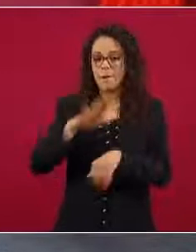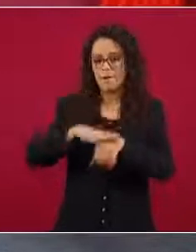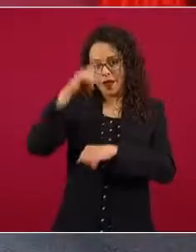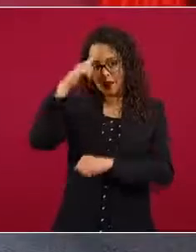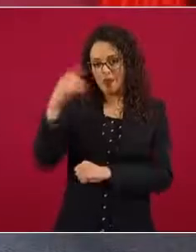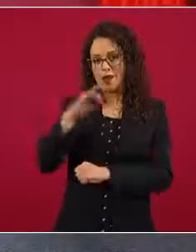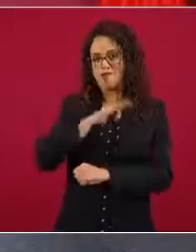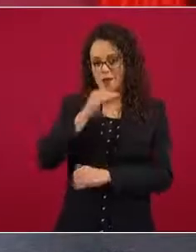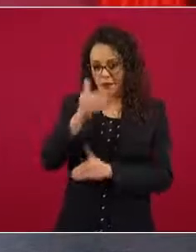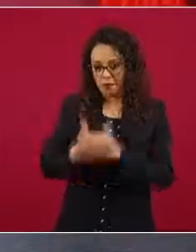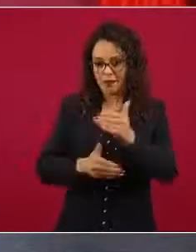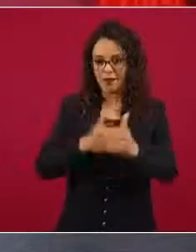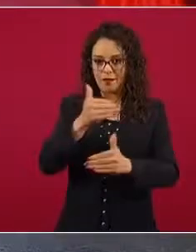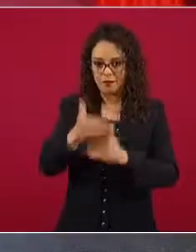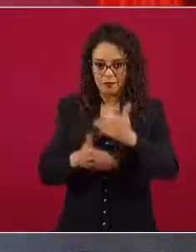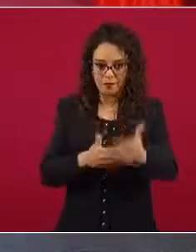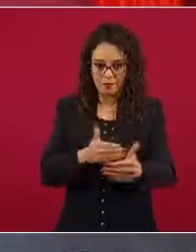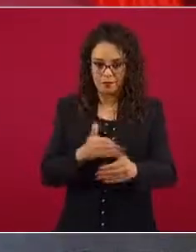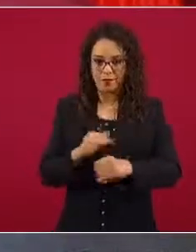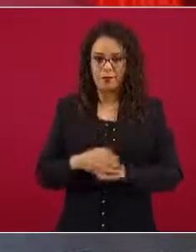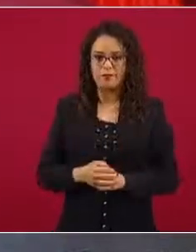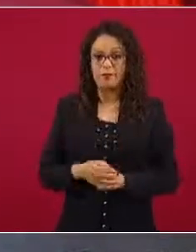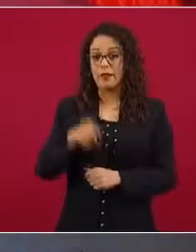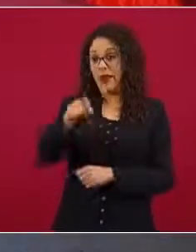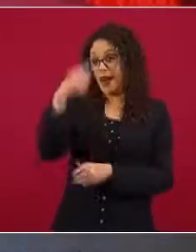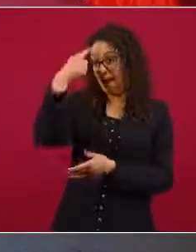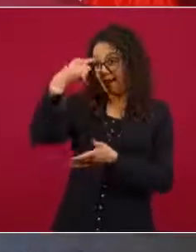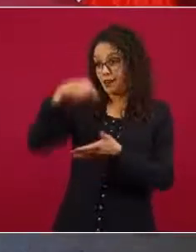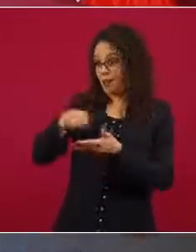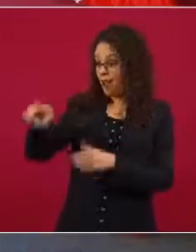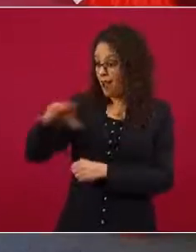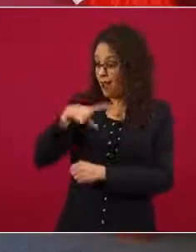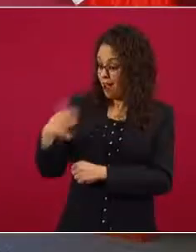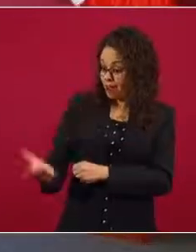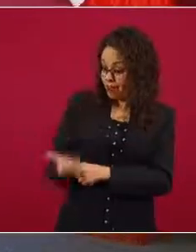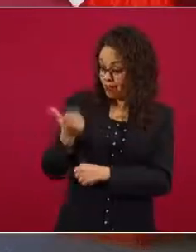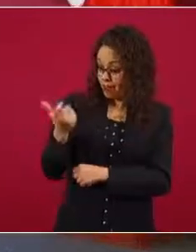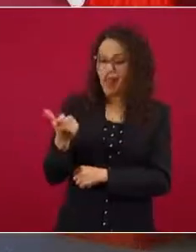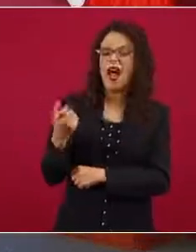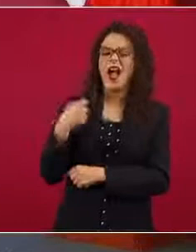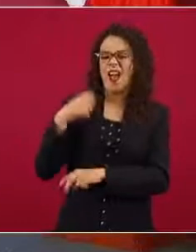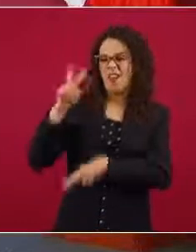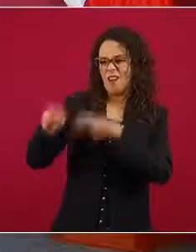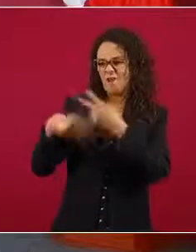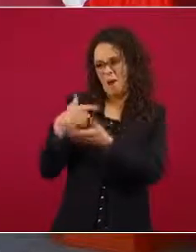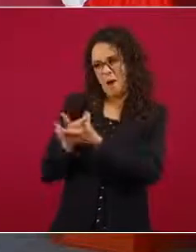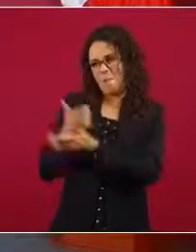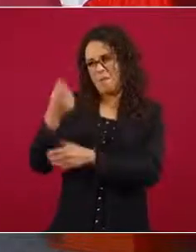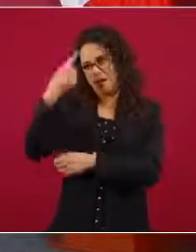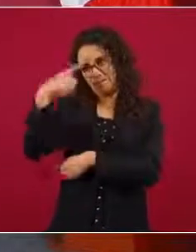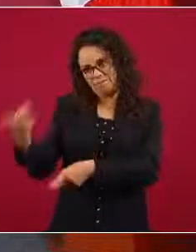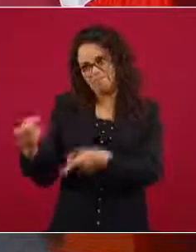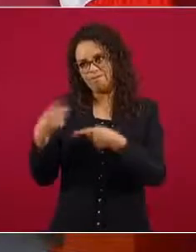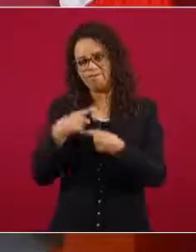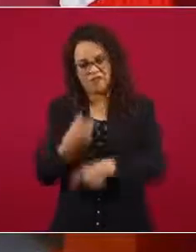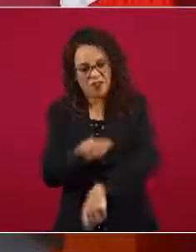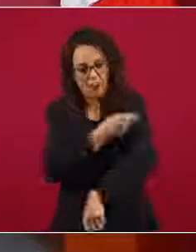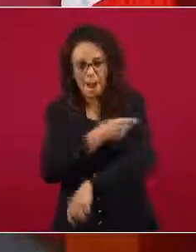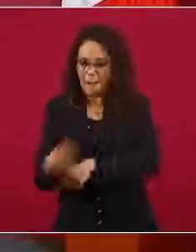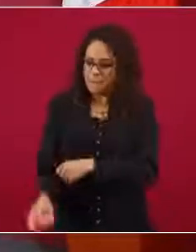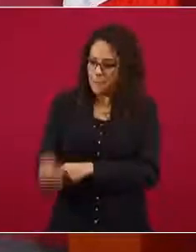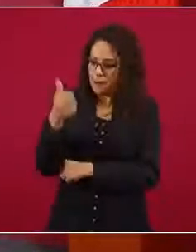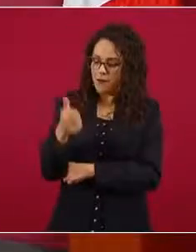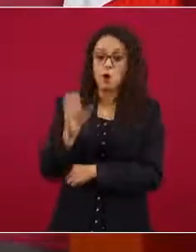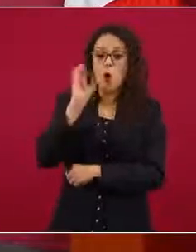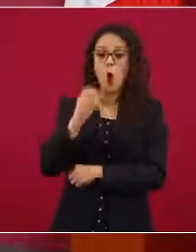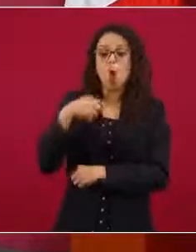dinero y voy a tener yo primero la vacuna o yo soy político, yo soy influyente, voy